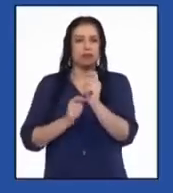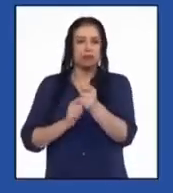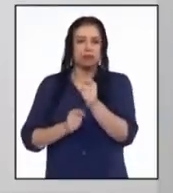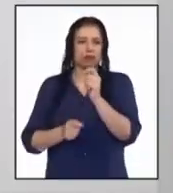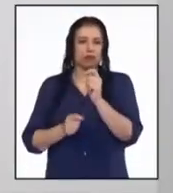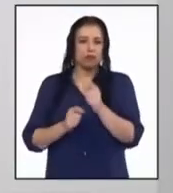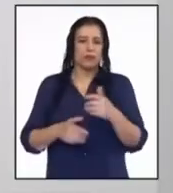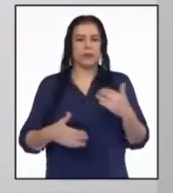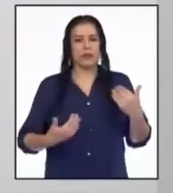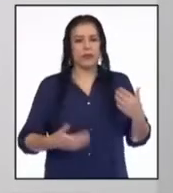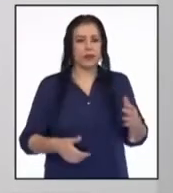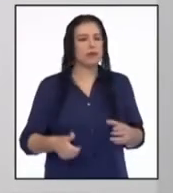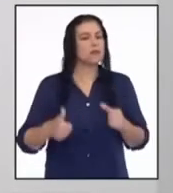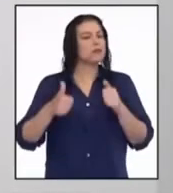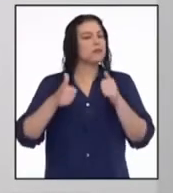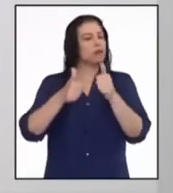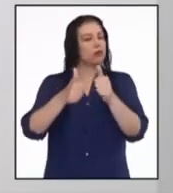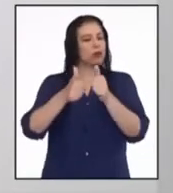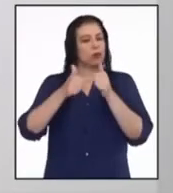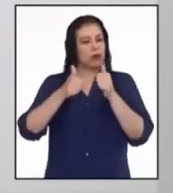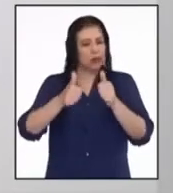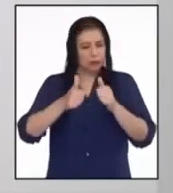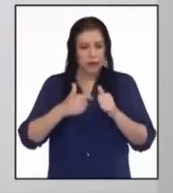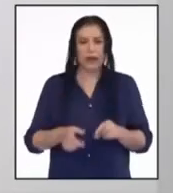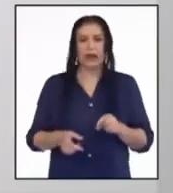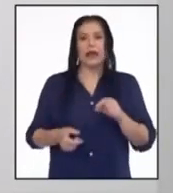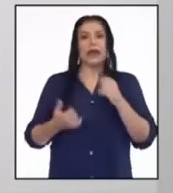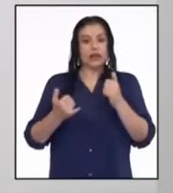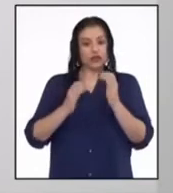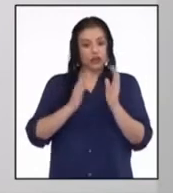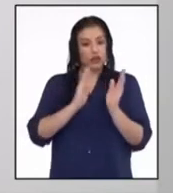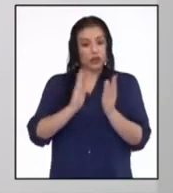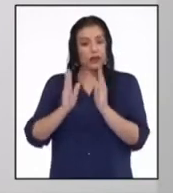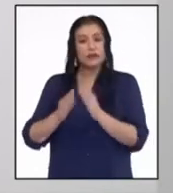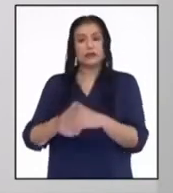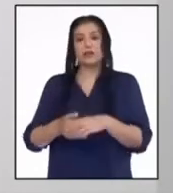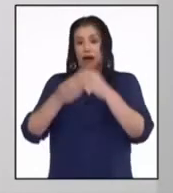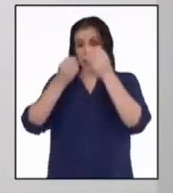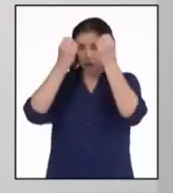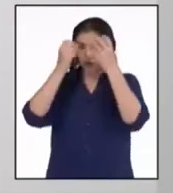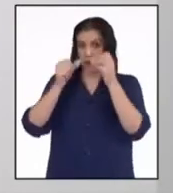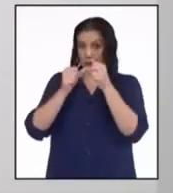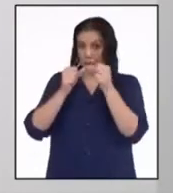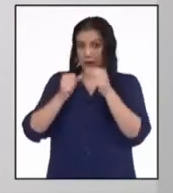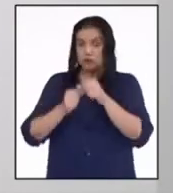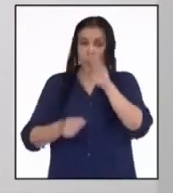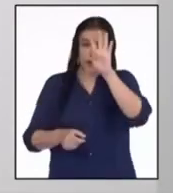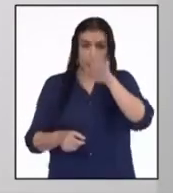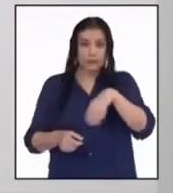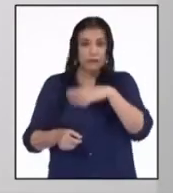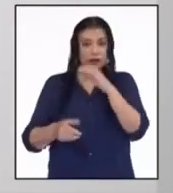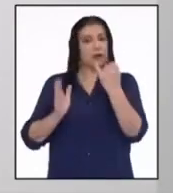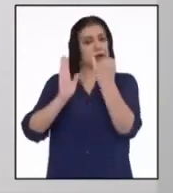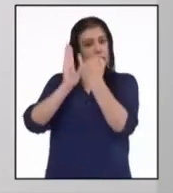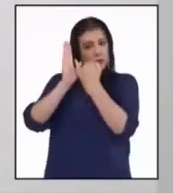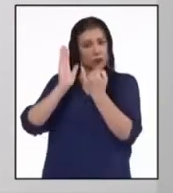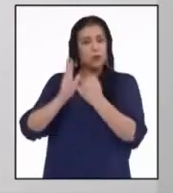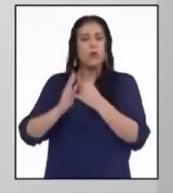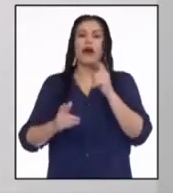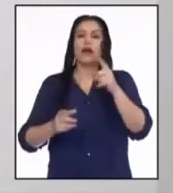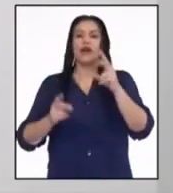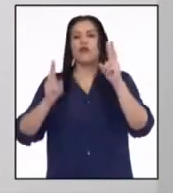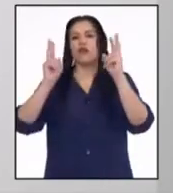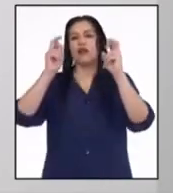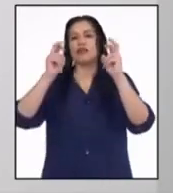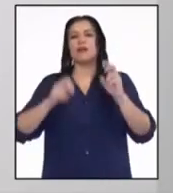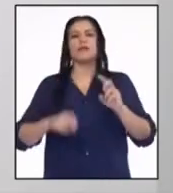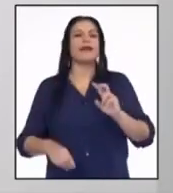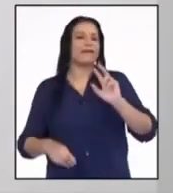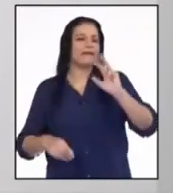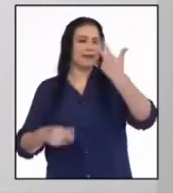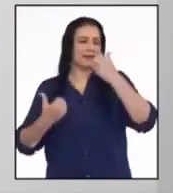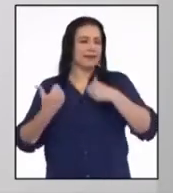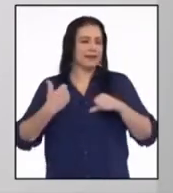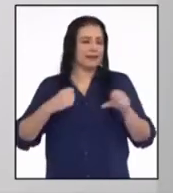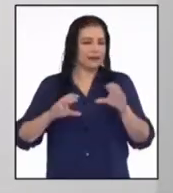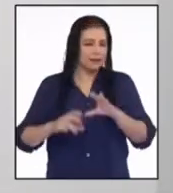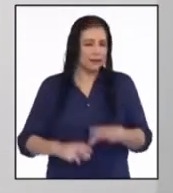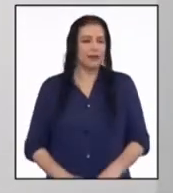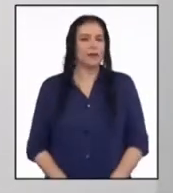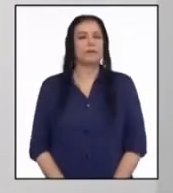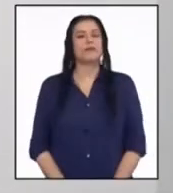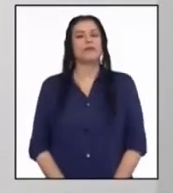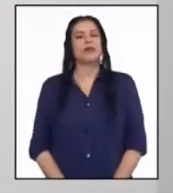Excelente. Y esto de organizar la información en tablas y gráficos fue nuestro tema de la tercera